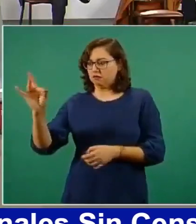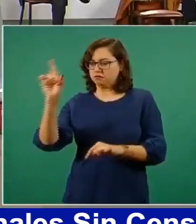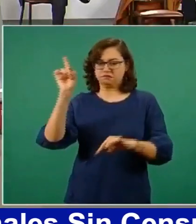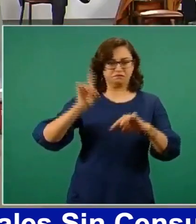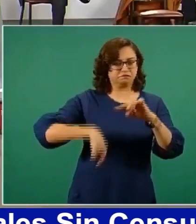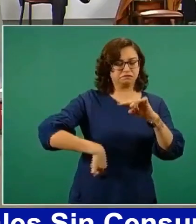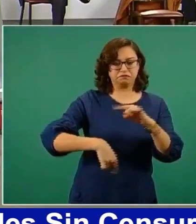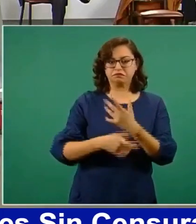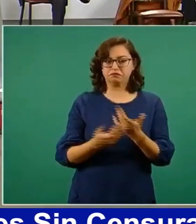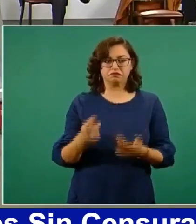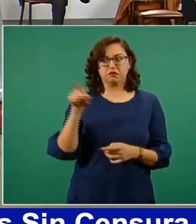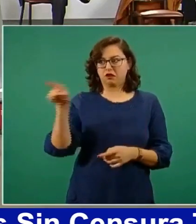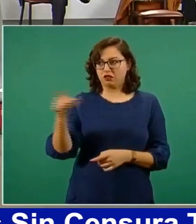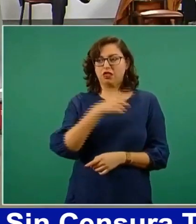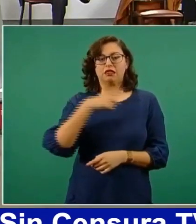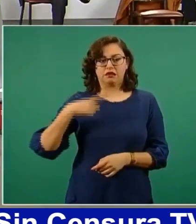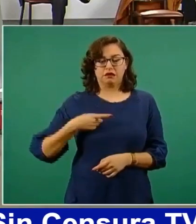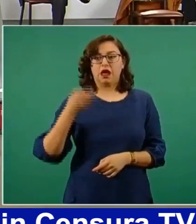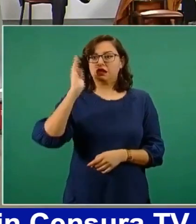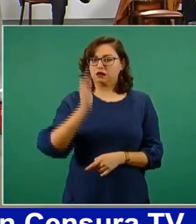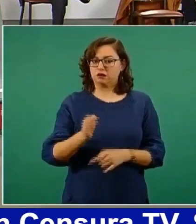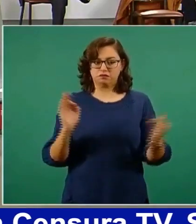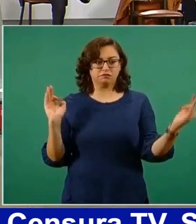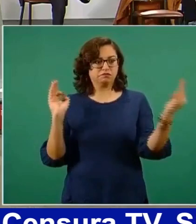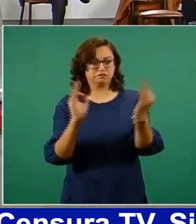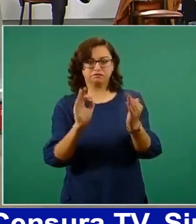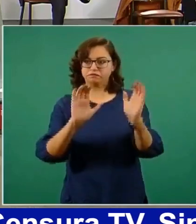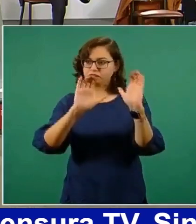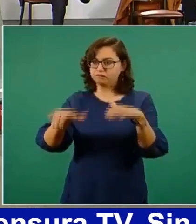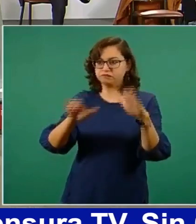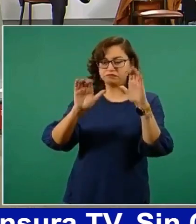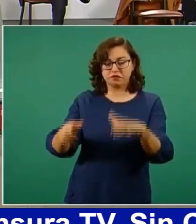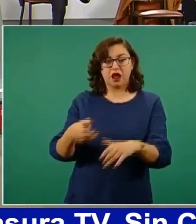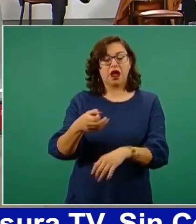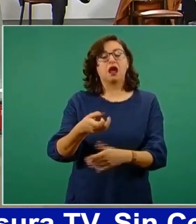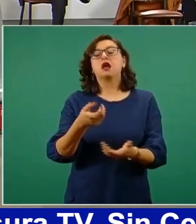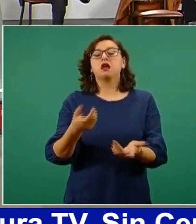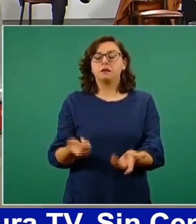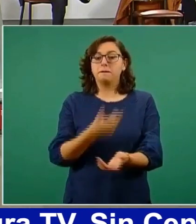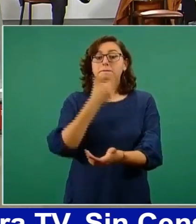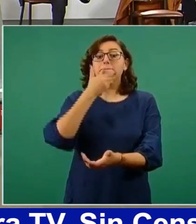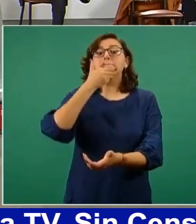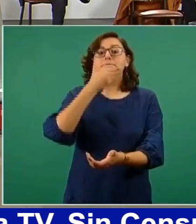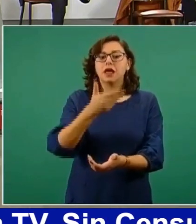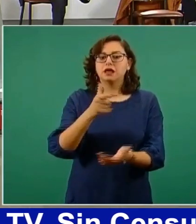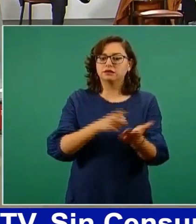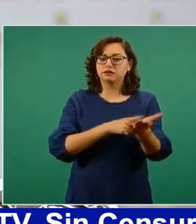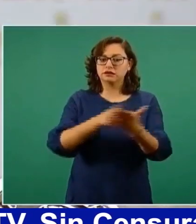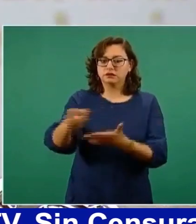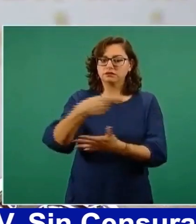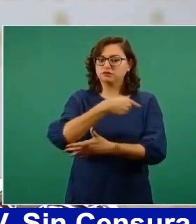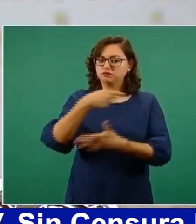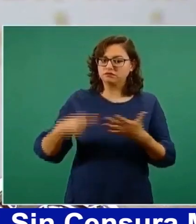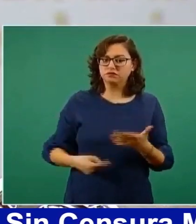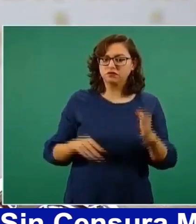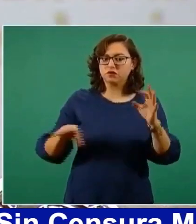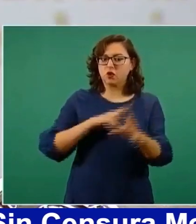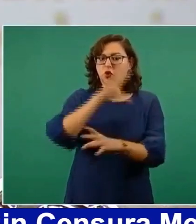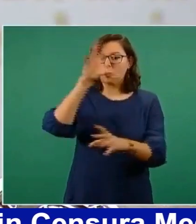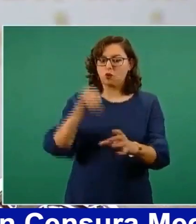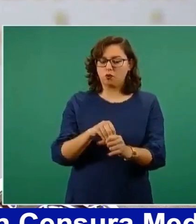trabajadores propios a todos aquellos y aquellas que realizan las actividades principales de